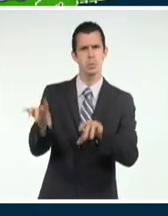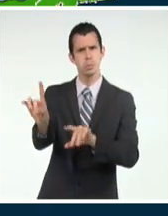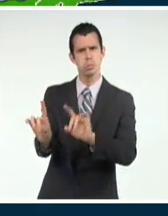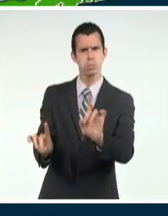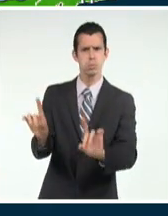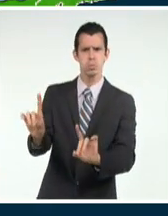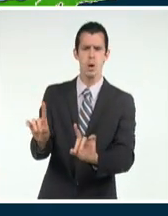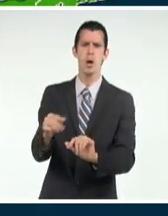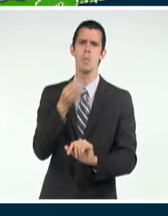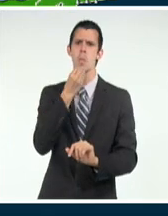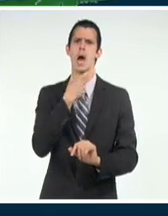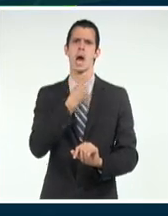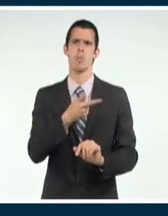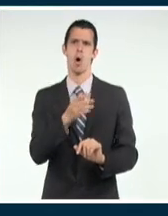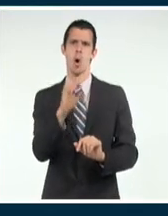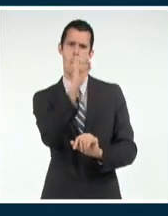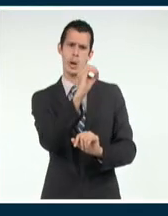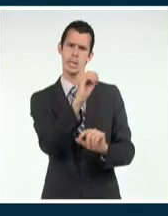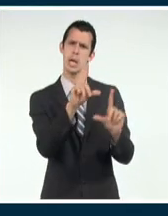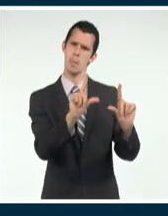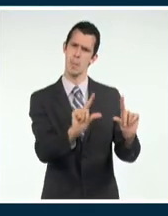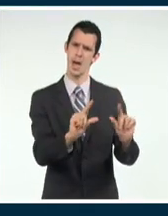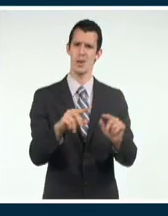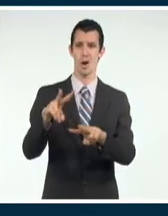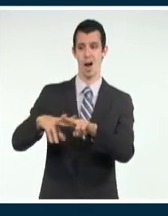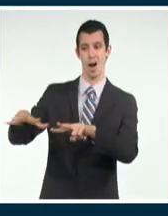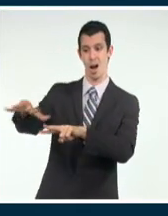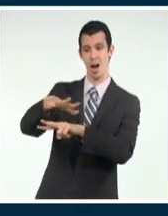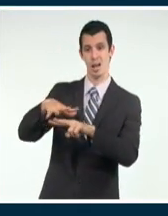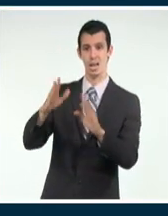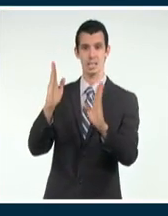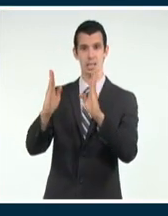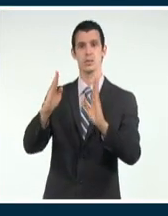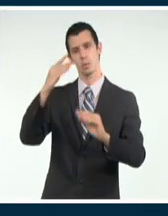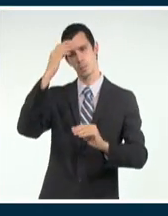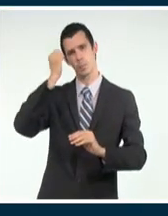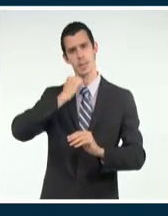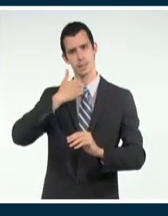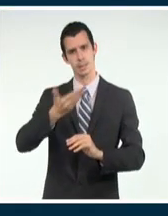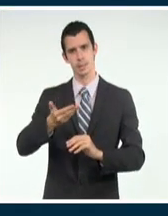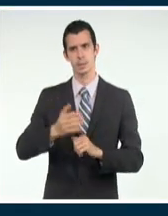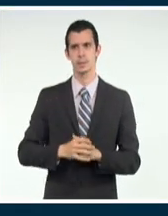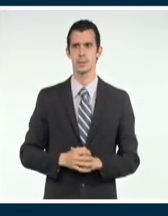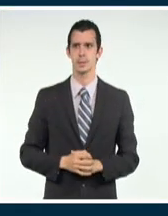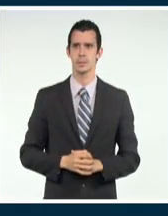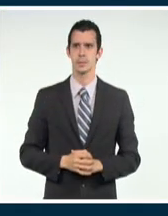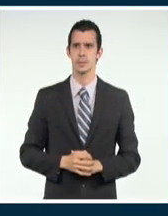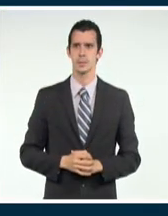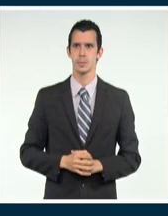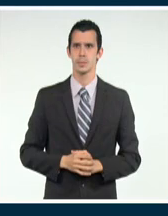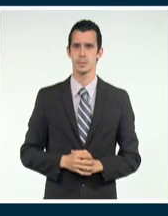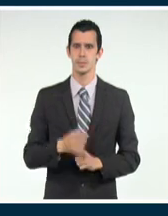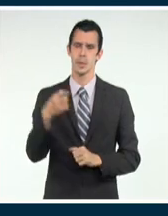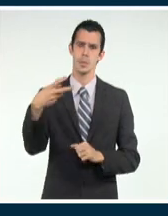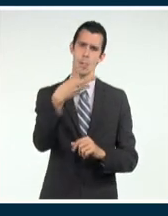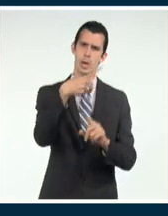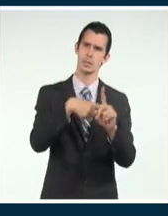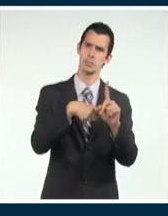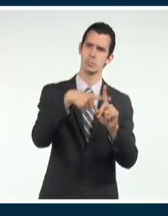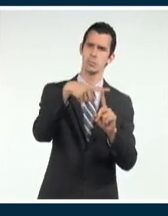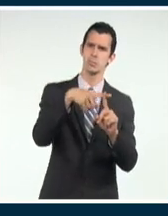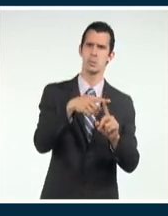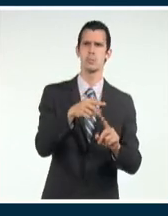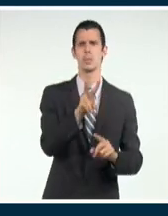aislados en el resto del territorio. Las temperaturas mínimas en la próxima madrugada entre 22 y 25 grados Celsius y el día cálido